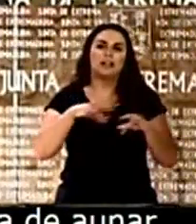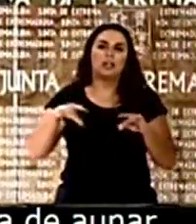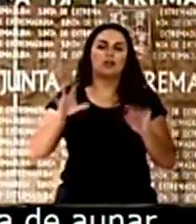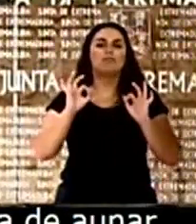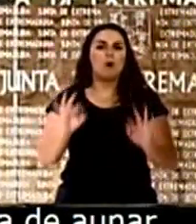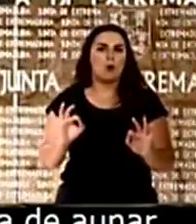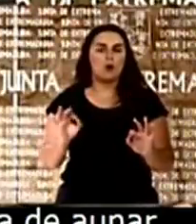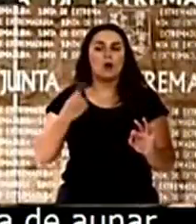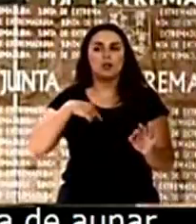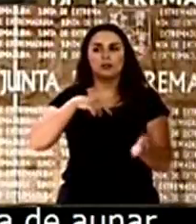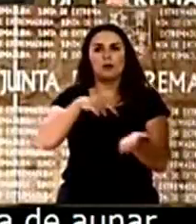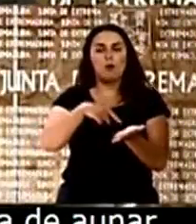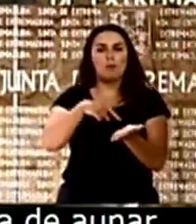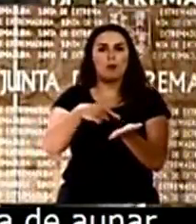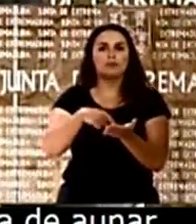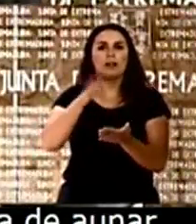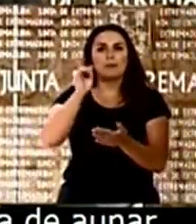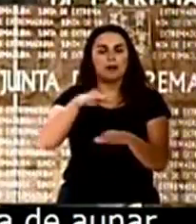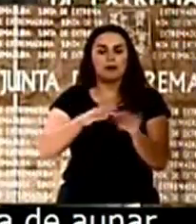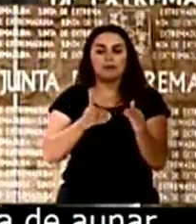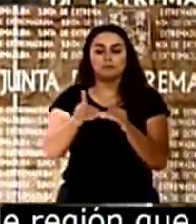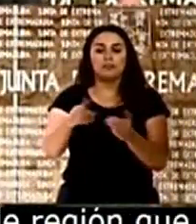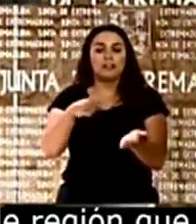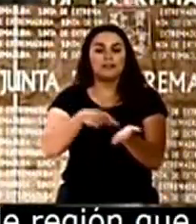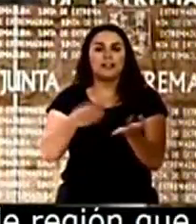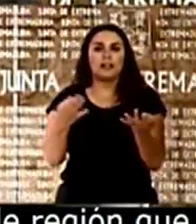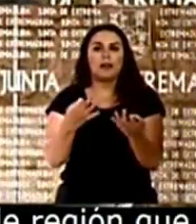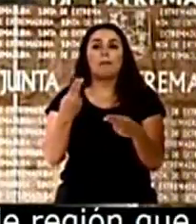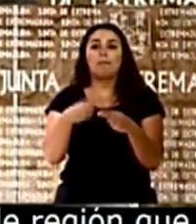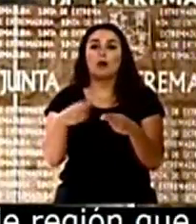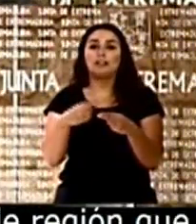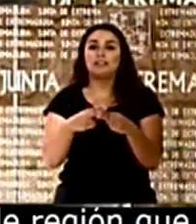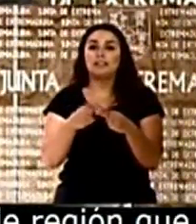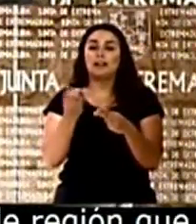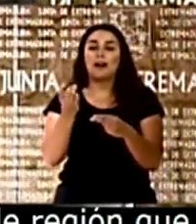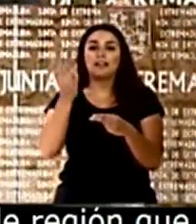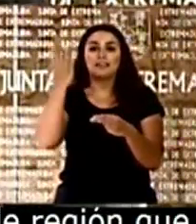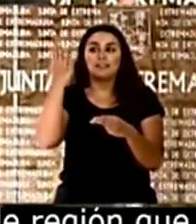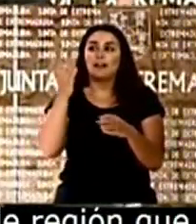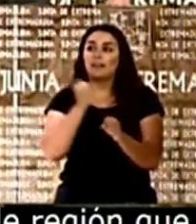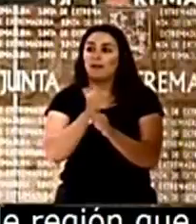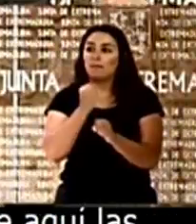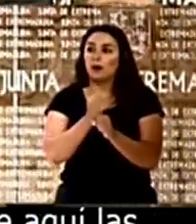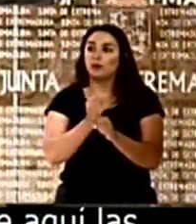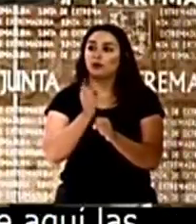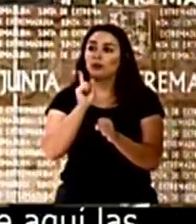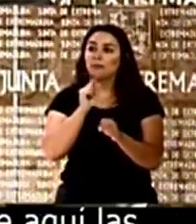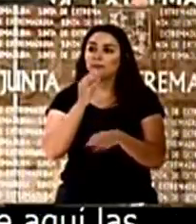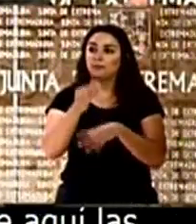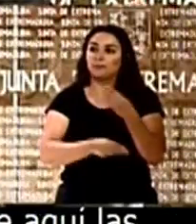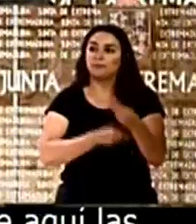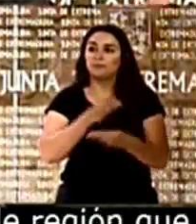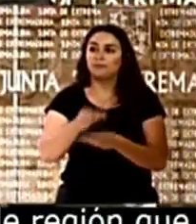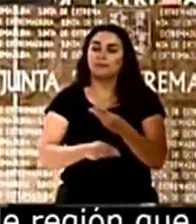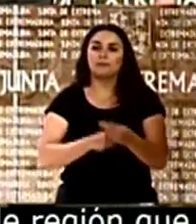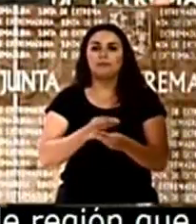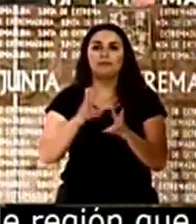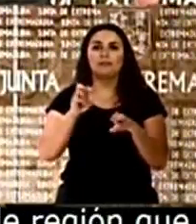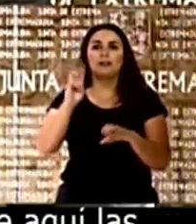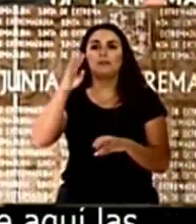podamos reivindicar, para también reivindicar que aquí las políticas activas de empleo no solamente se basen en el peso del